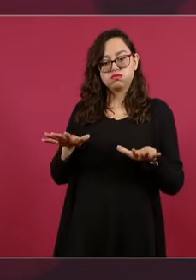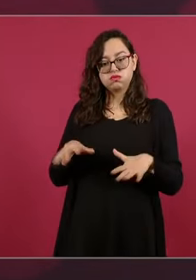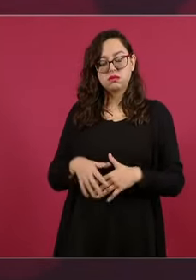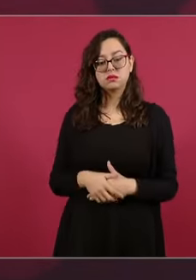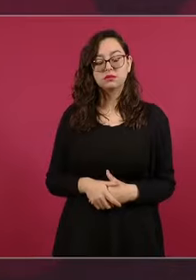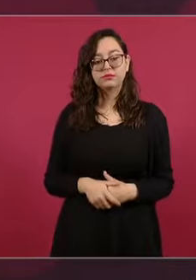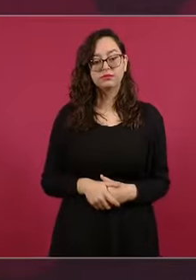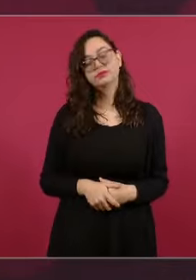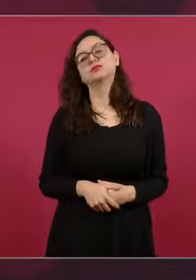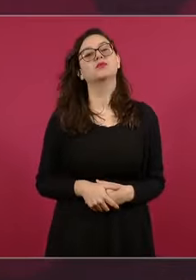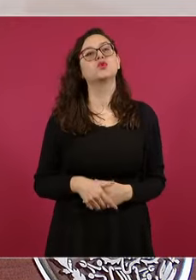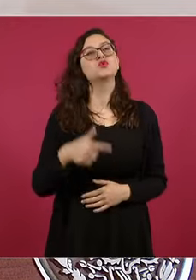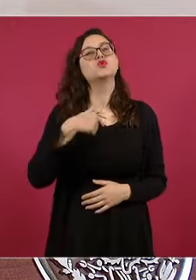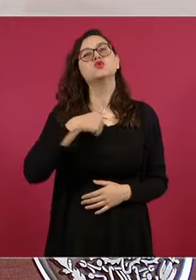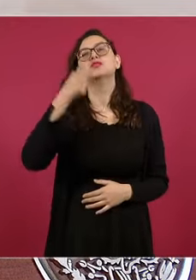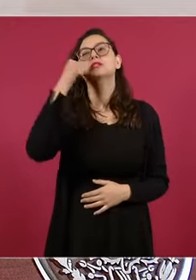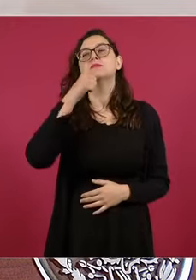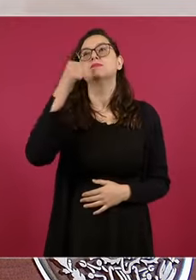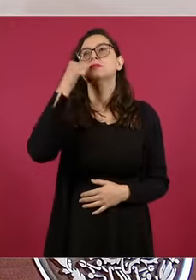Yo decía que